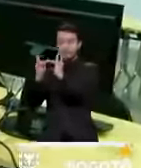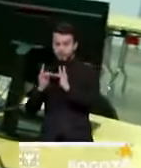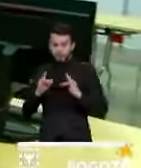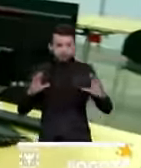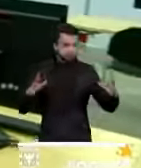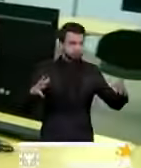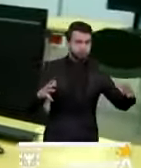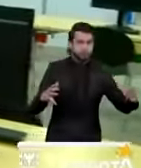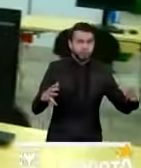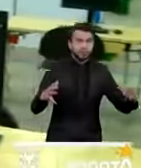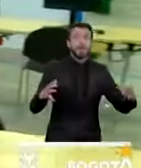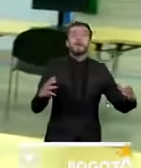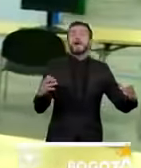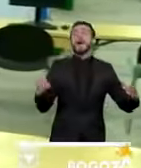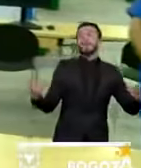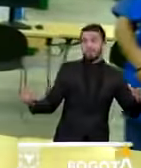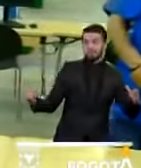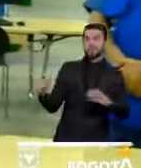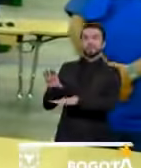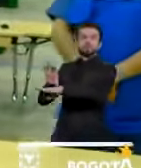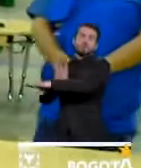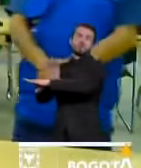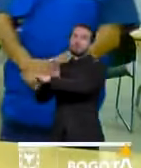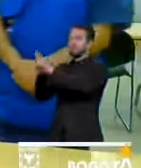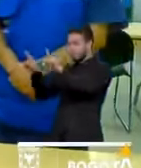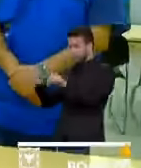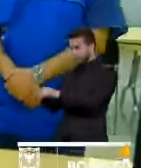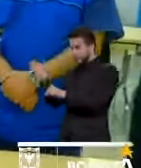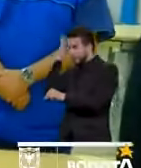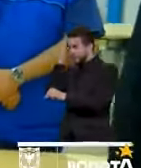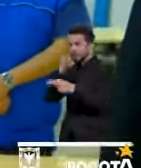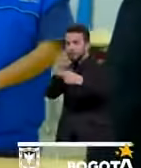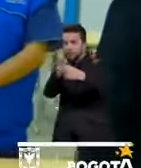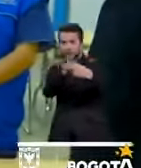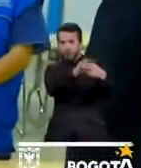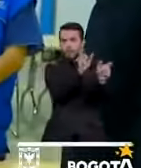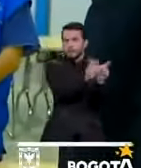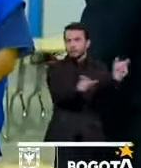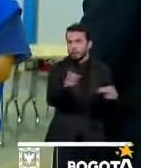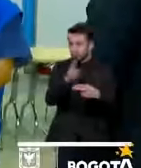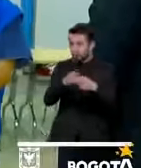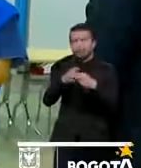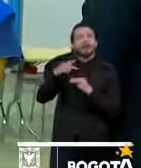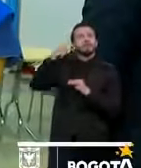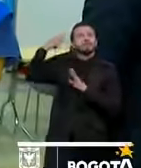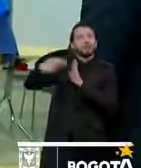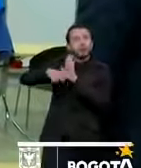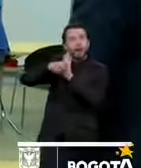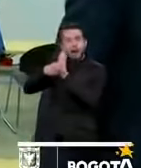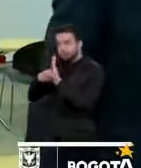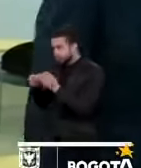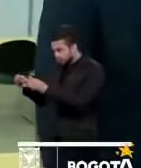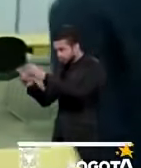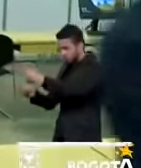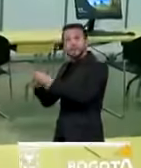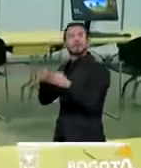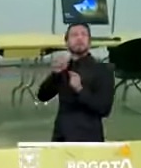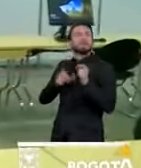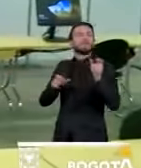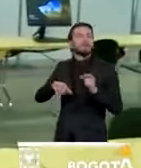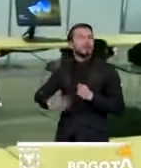el manejo de historia clínica. Pero también, vea la visual del centro de enfermería,